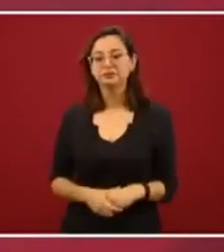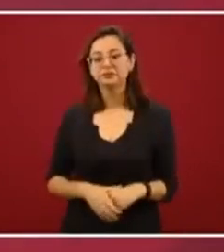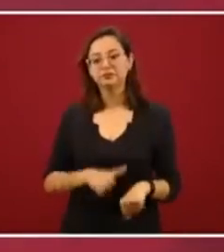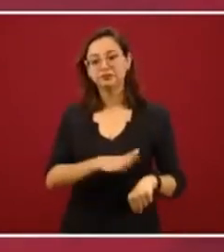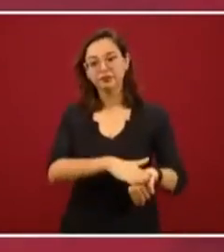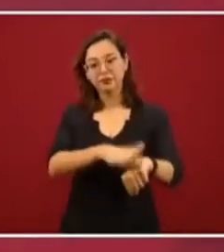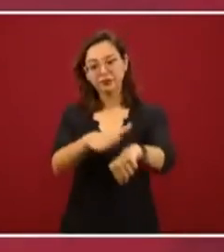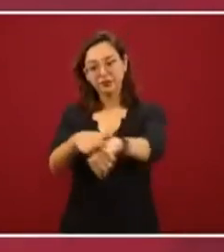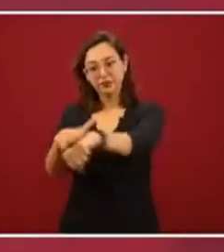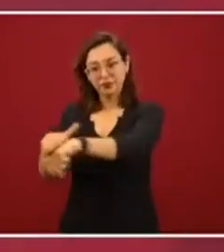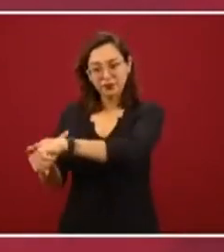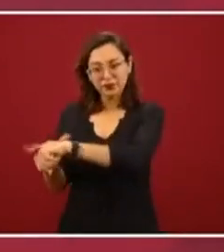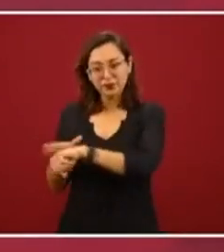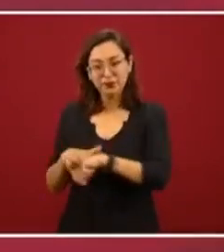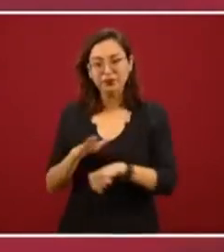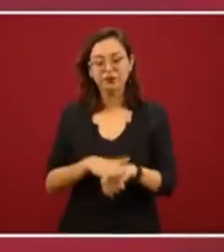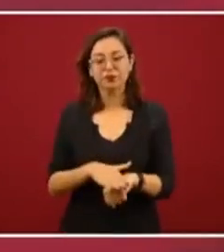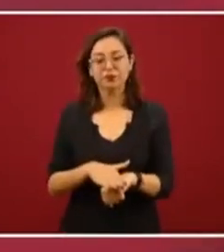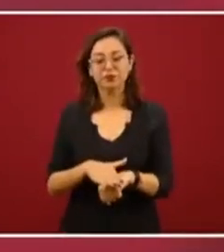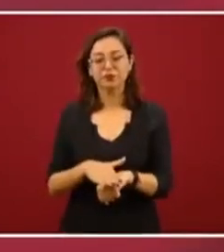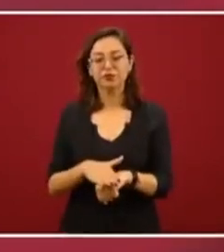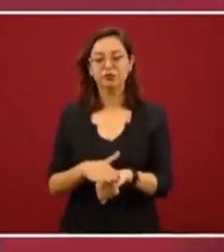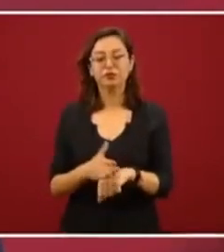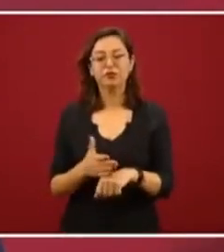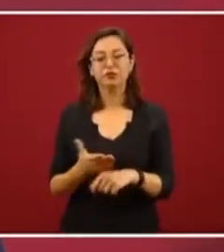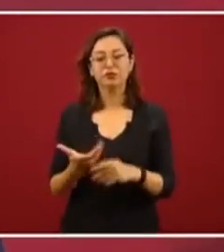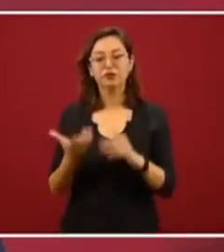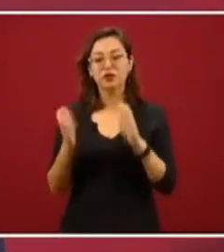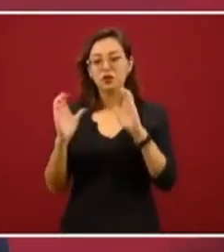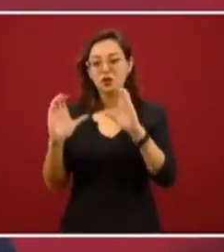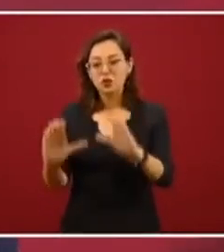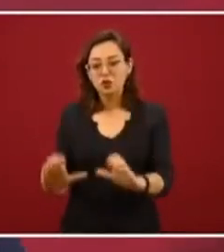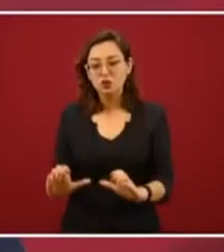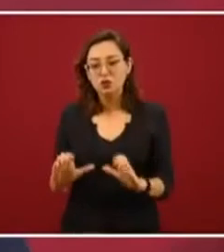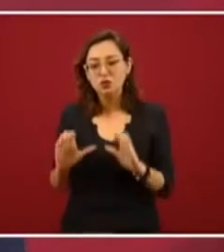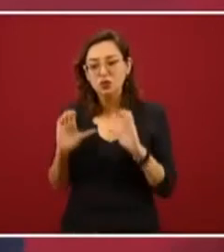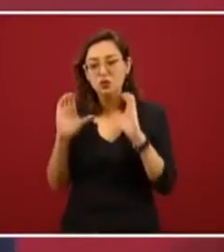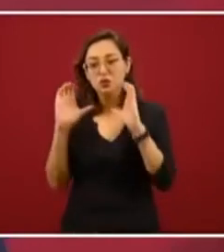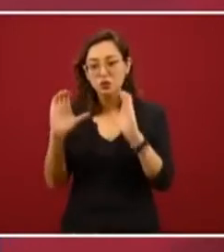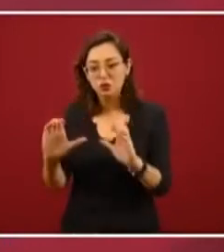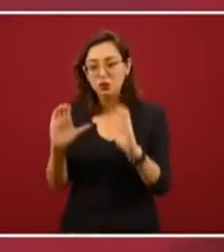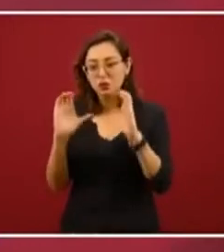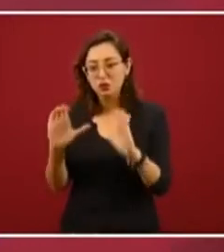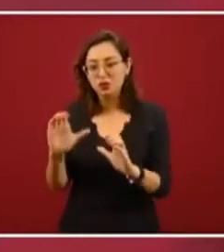para que cuidemos en nuestras familias